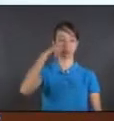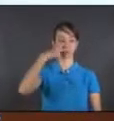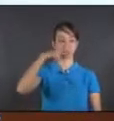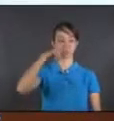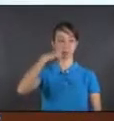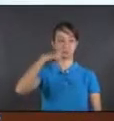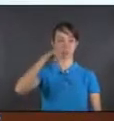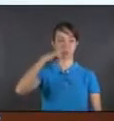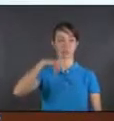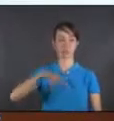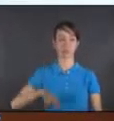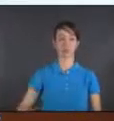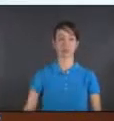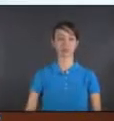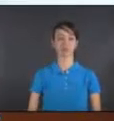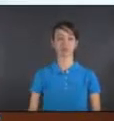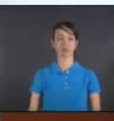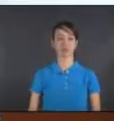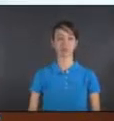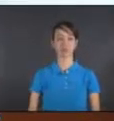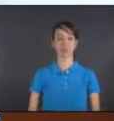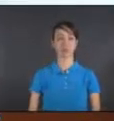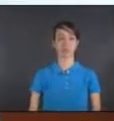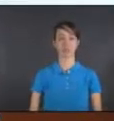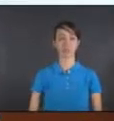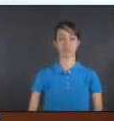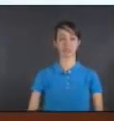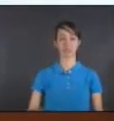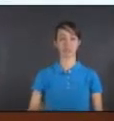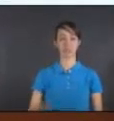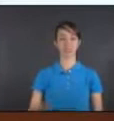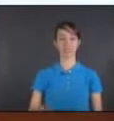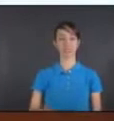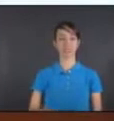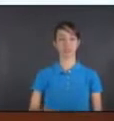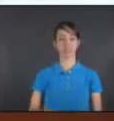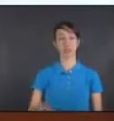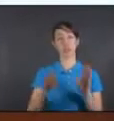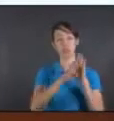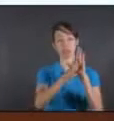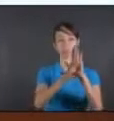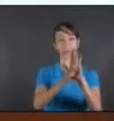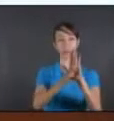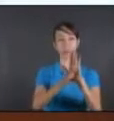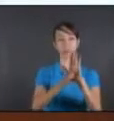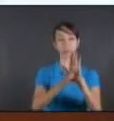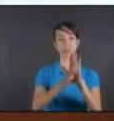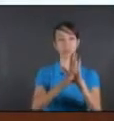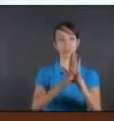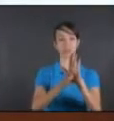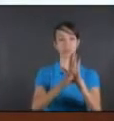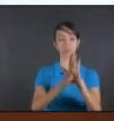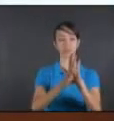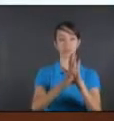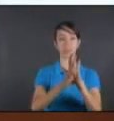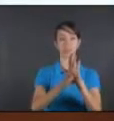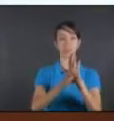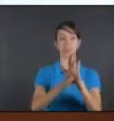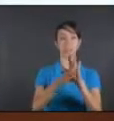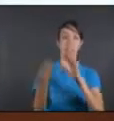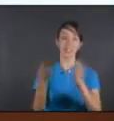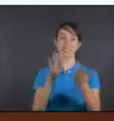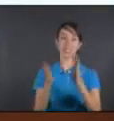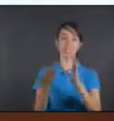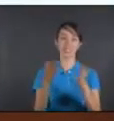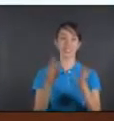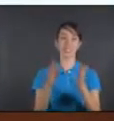caso conmigo, ¿verdad? Que esa es una cuestión a la que yo no estaba acostumbrado, porque digamos, estos